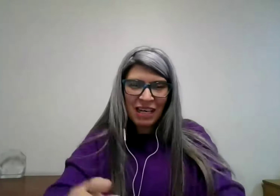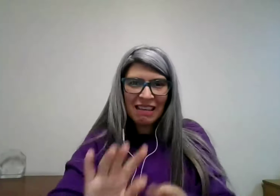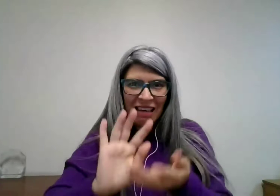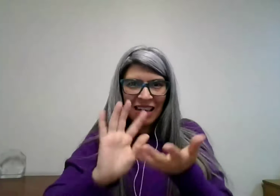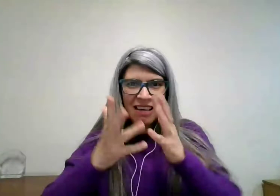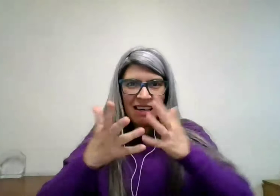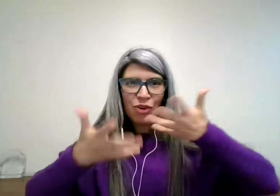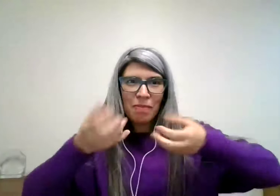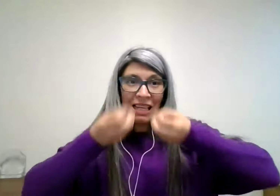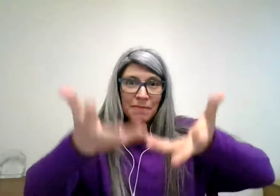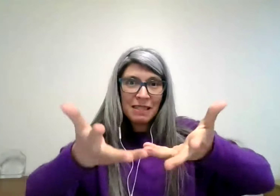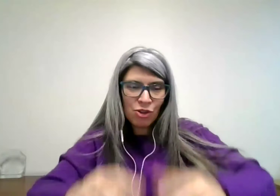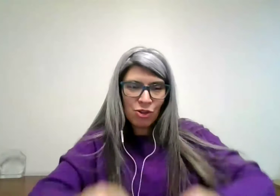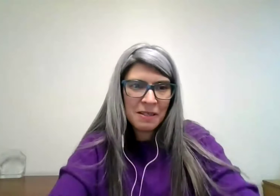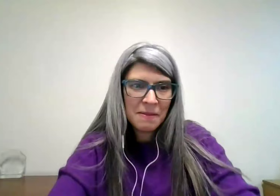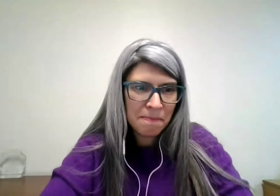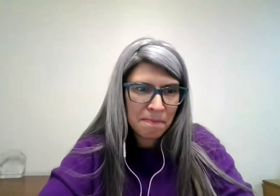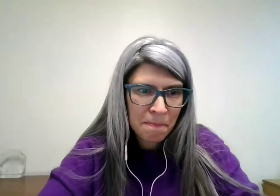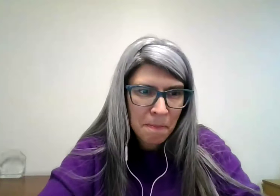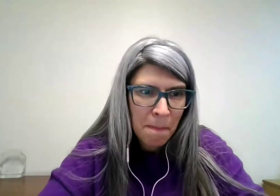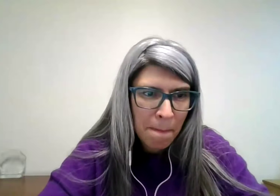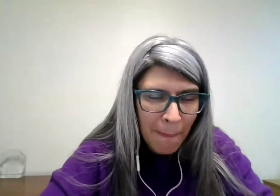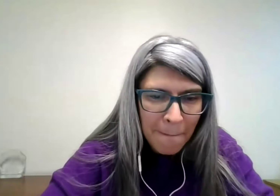que es diferente la forma de expresión, ¿sí?